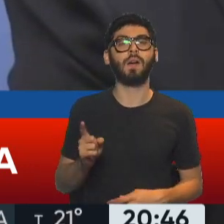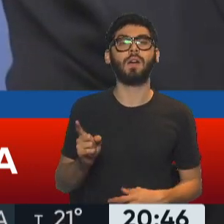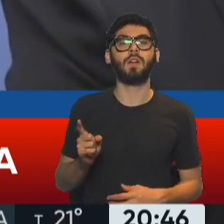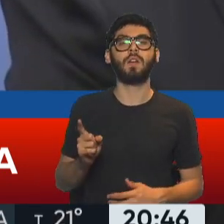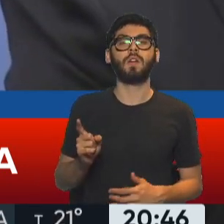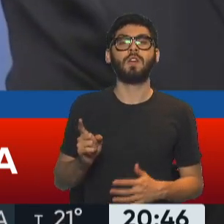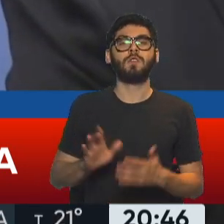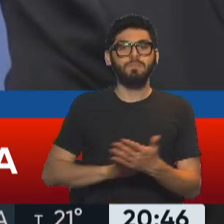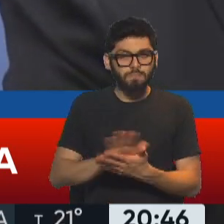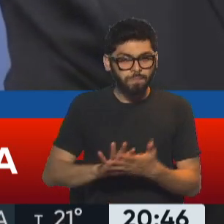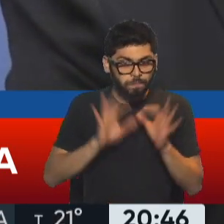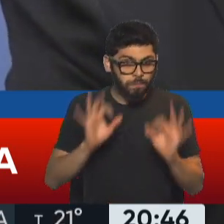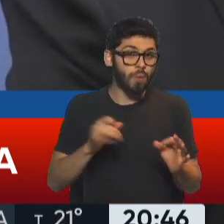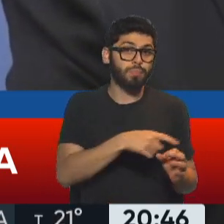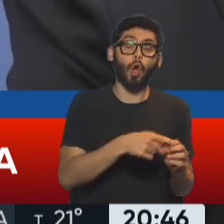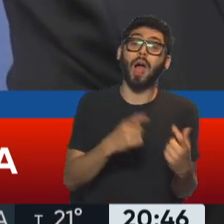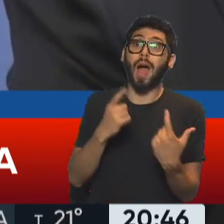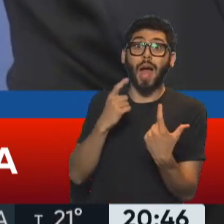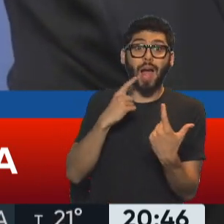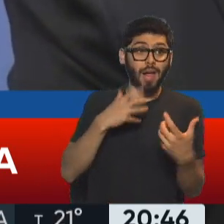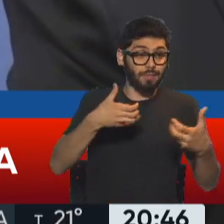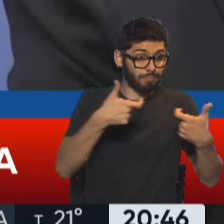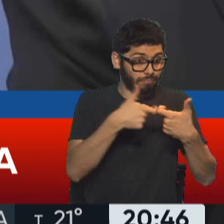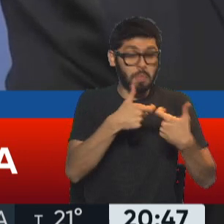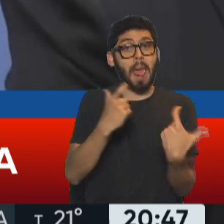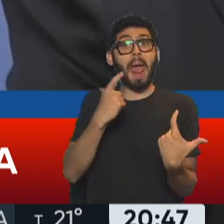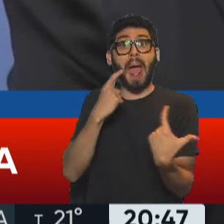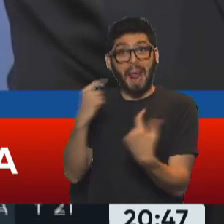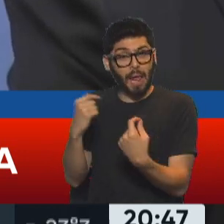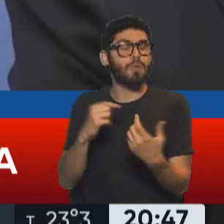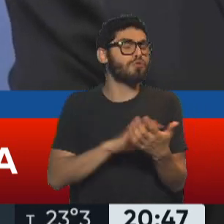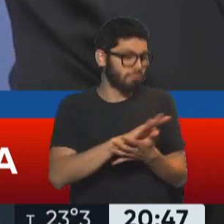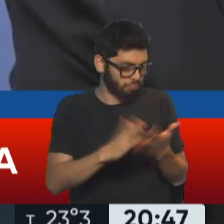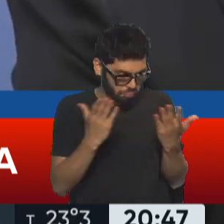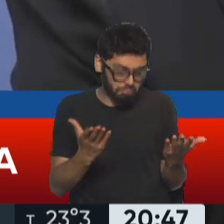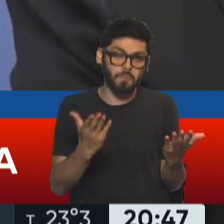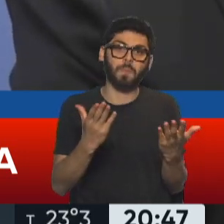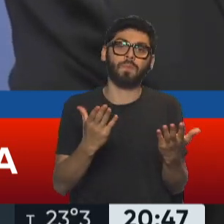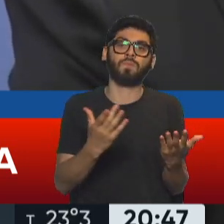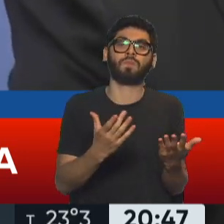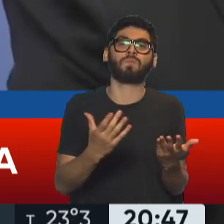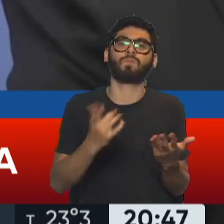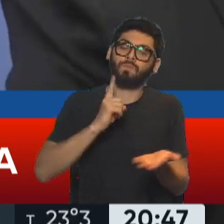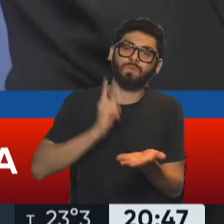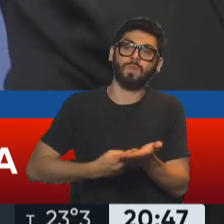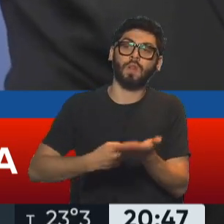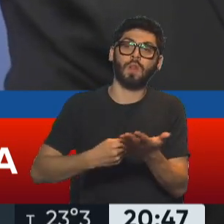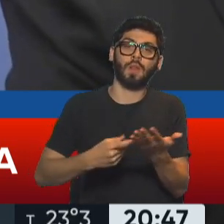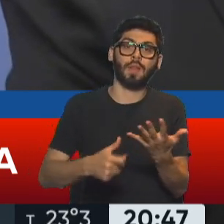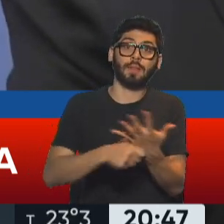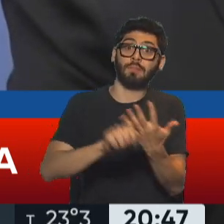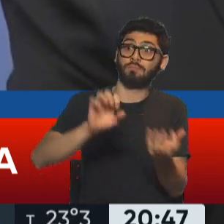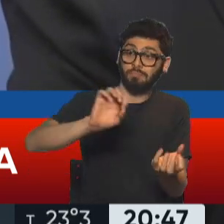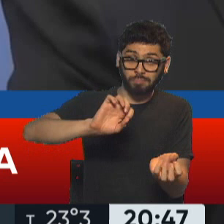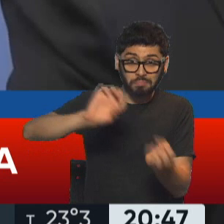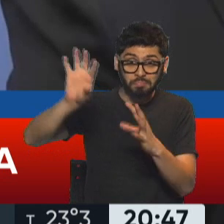se resolvió para los reclamos que hicieron las entidades, abrir las exportaciones a